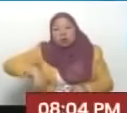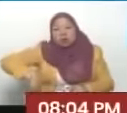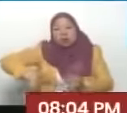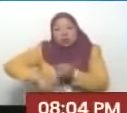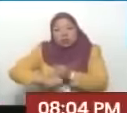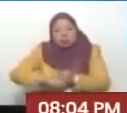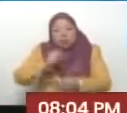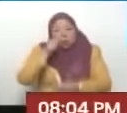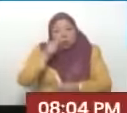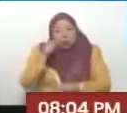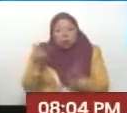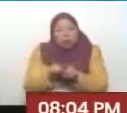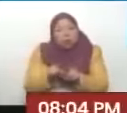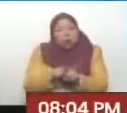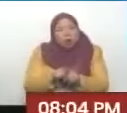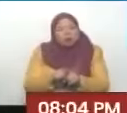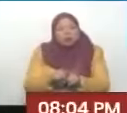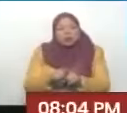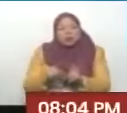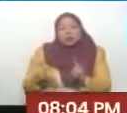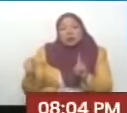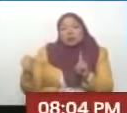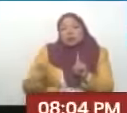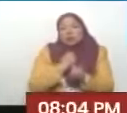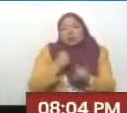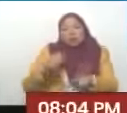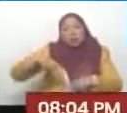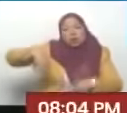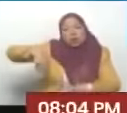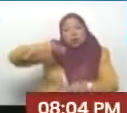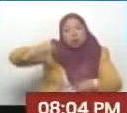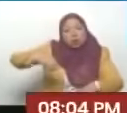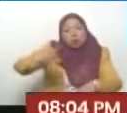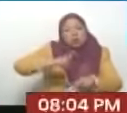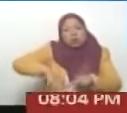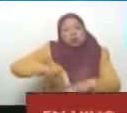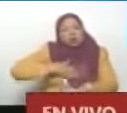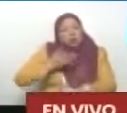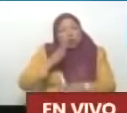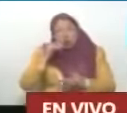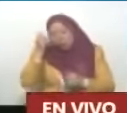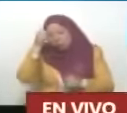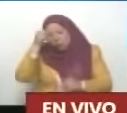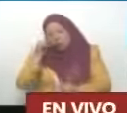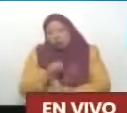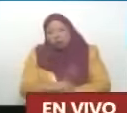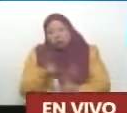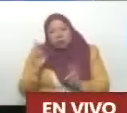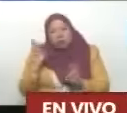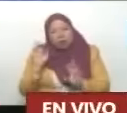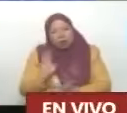Maradona, te salga como un fantasma en las noches y no te deje dormir, Milei. Ojalá.